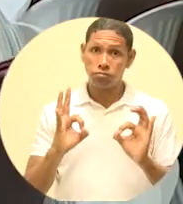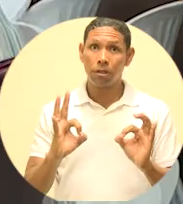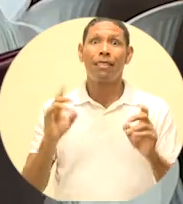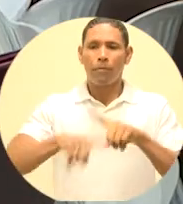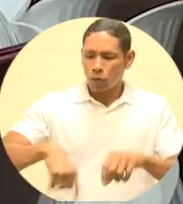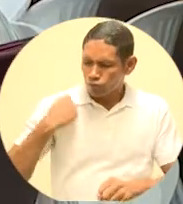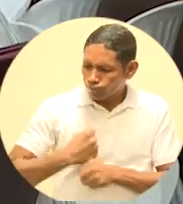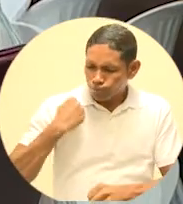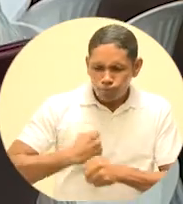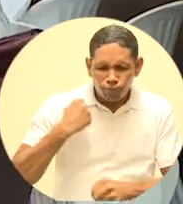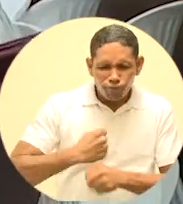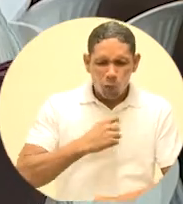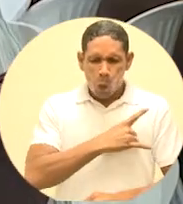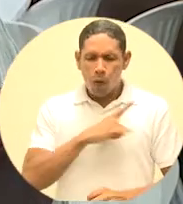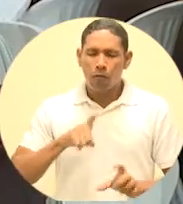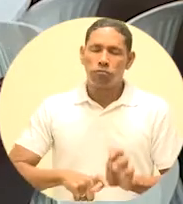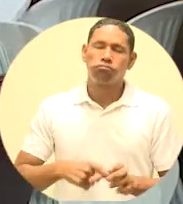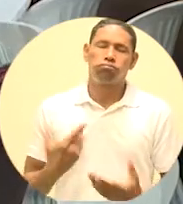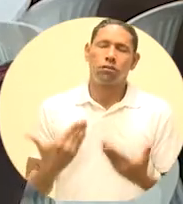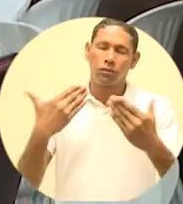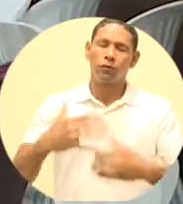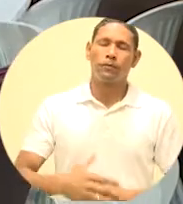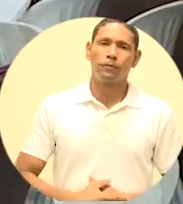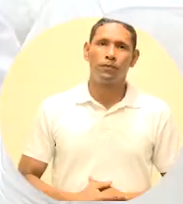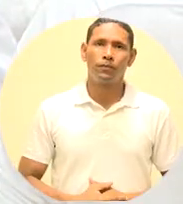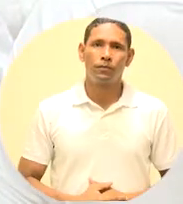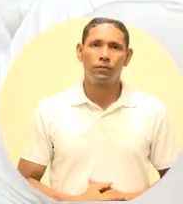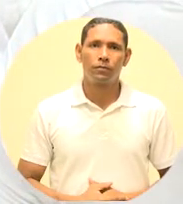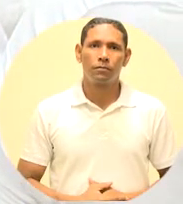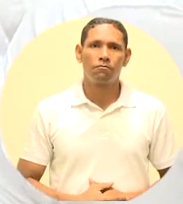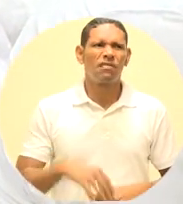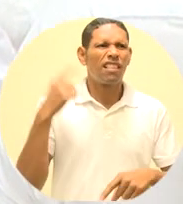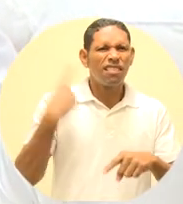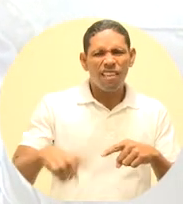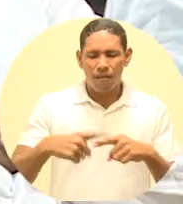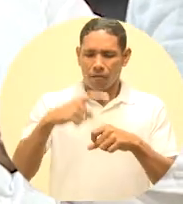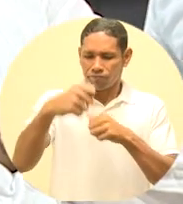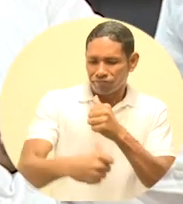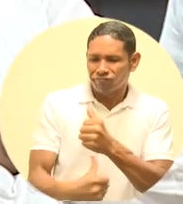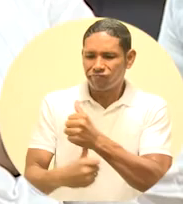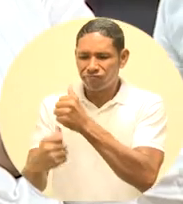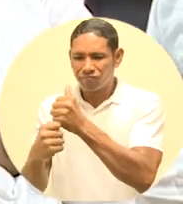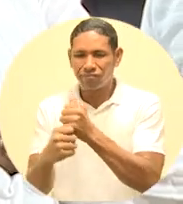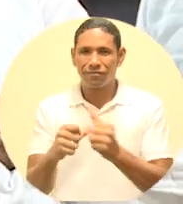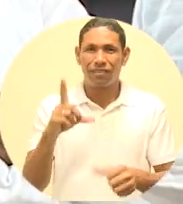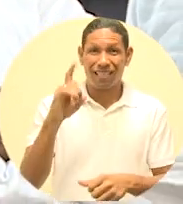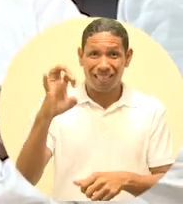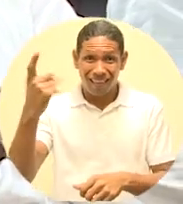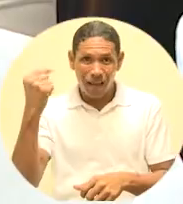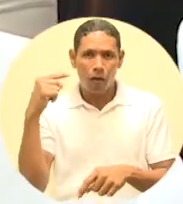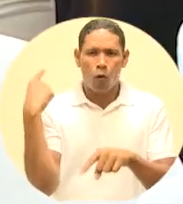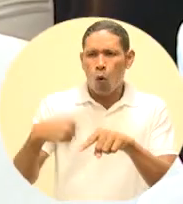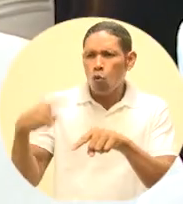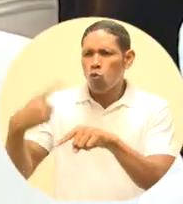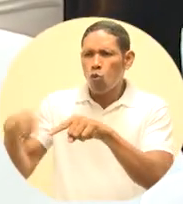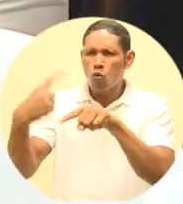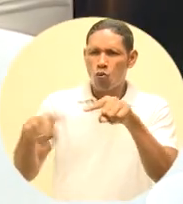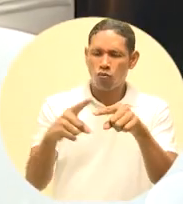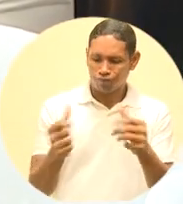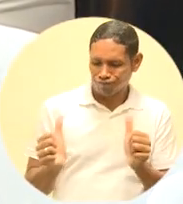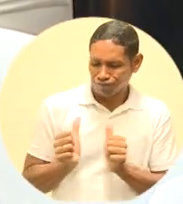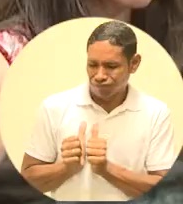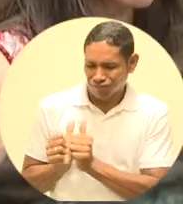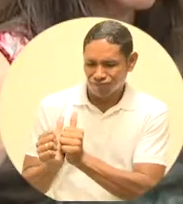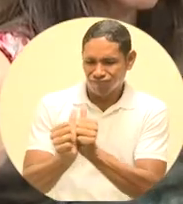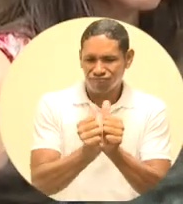sino también ese trabajo que realizas dentro de la universidad. Vicerrectores, decanos y demás miembros del cuerpo directivo de esta Casa de Estudios